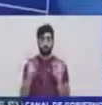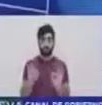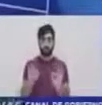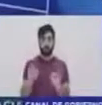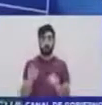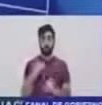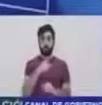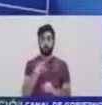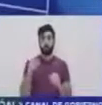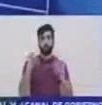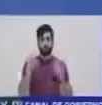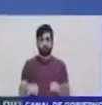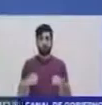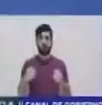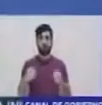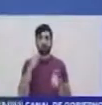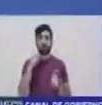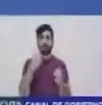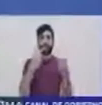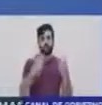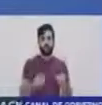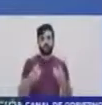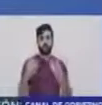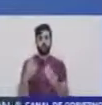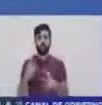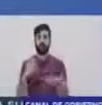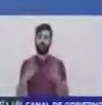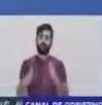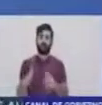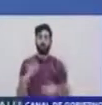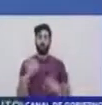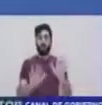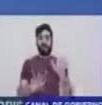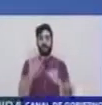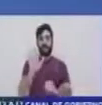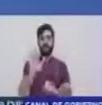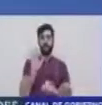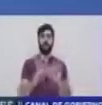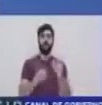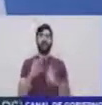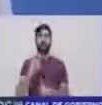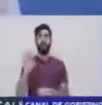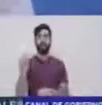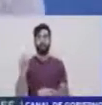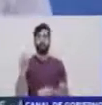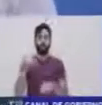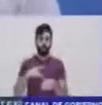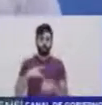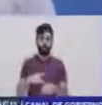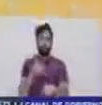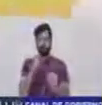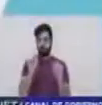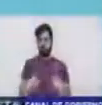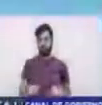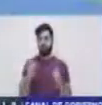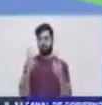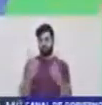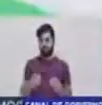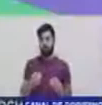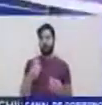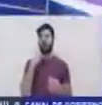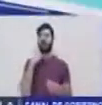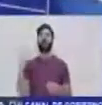De este ejercicio puedes realizar repeticiones de 15 a 20 en cada set. Debes de realizar 4